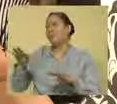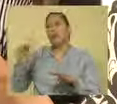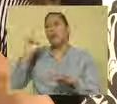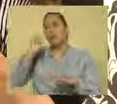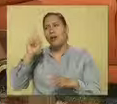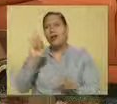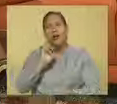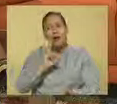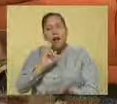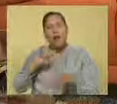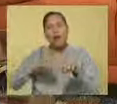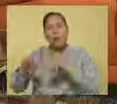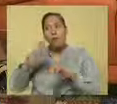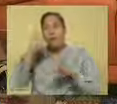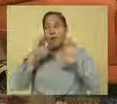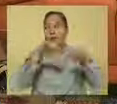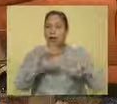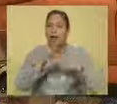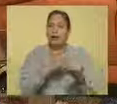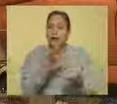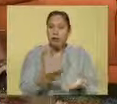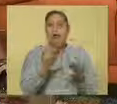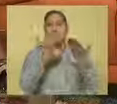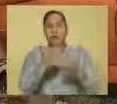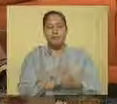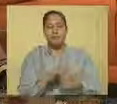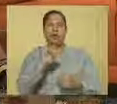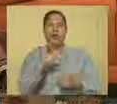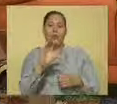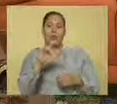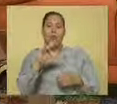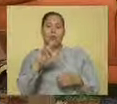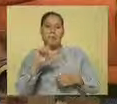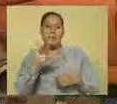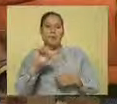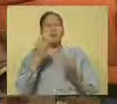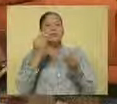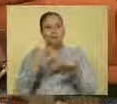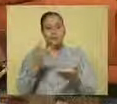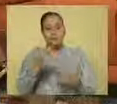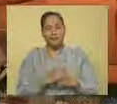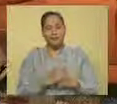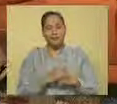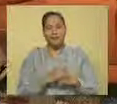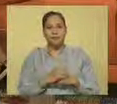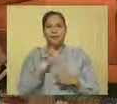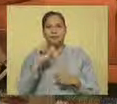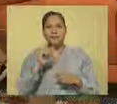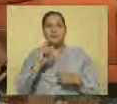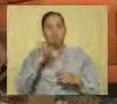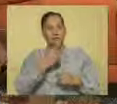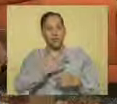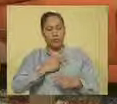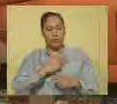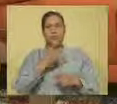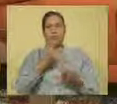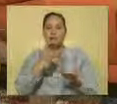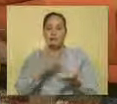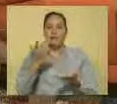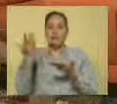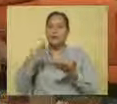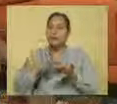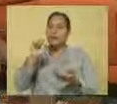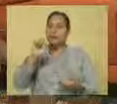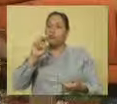y sobre todo empleo para reactivar a la economía. Juan Esperemos Pablo, que sí. mil gracias. Es un honor que estés aquí. Es tu No, casa. un gusto, muchas gracias. Muchas gracias, mi querida